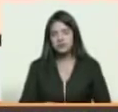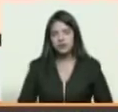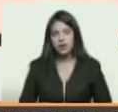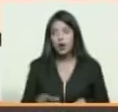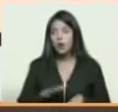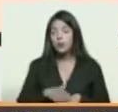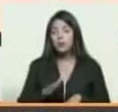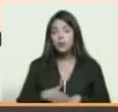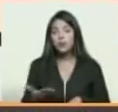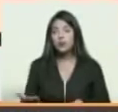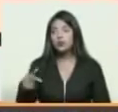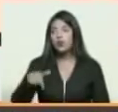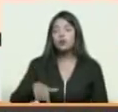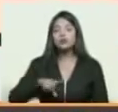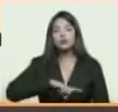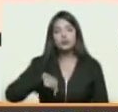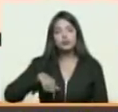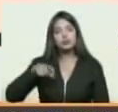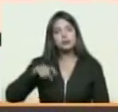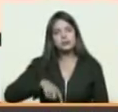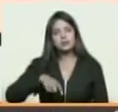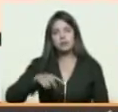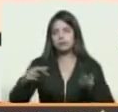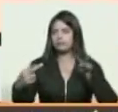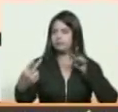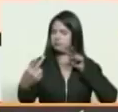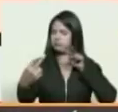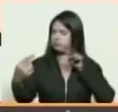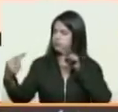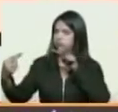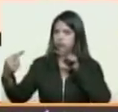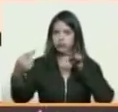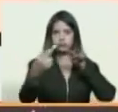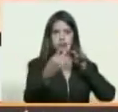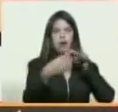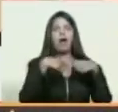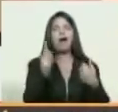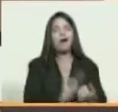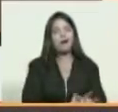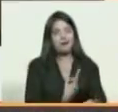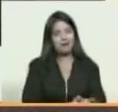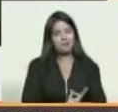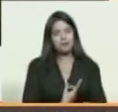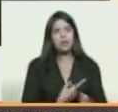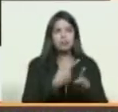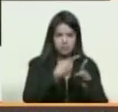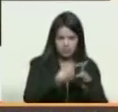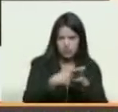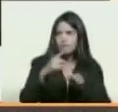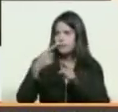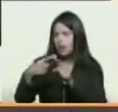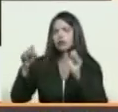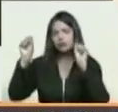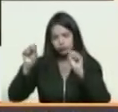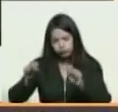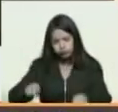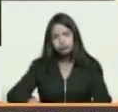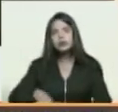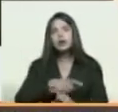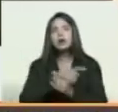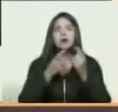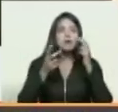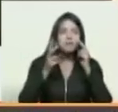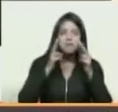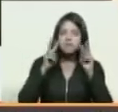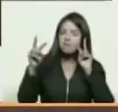hoy más que nunca necesitamos reconocernos como hermanos y hermanas, diferentes sí, con visiones distintas